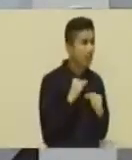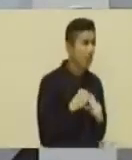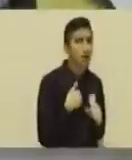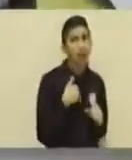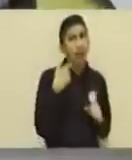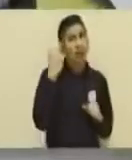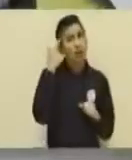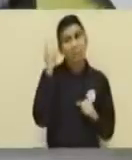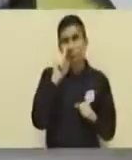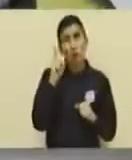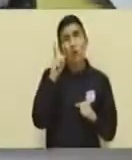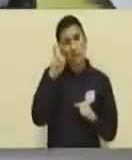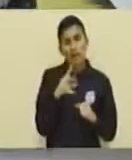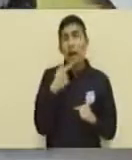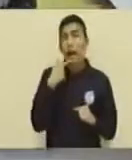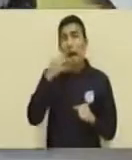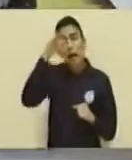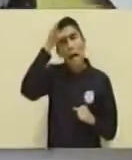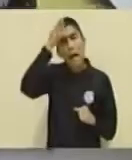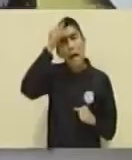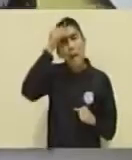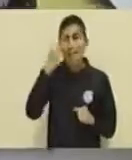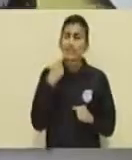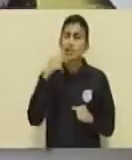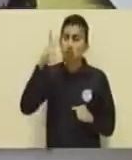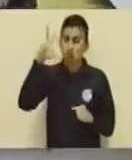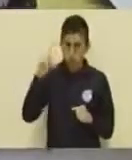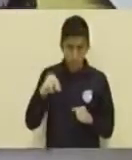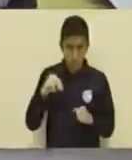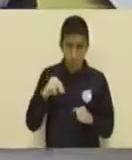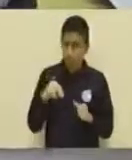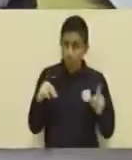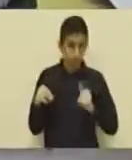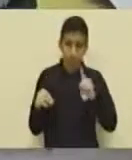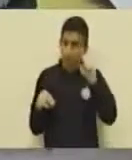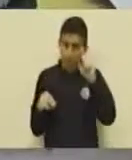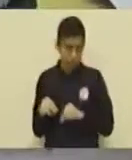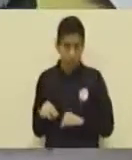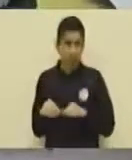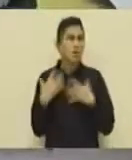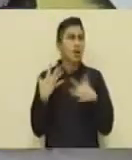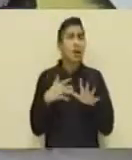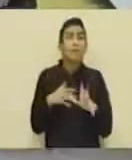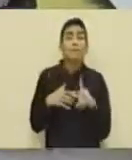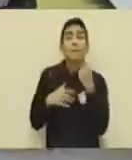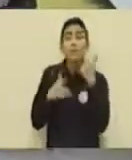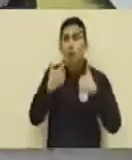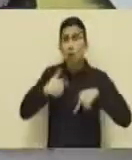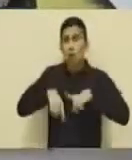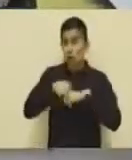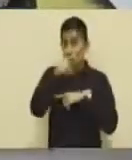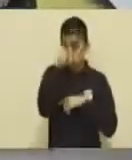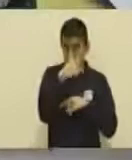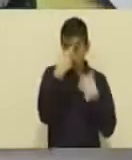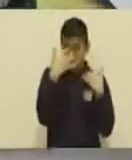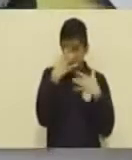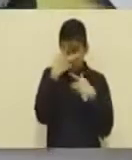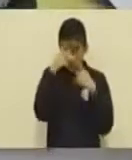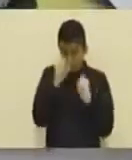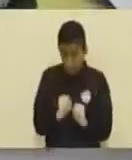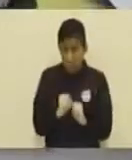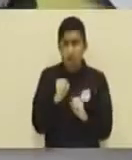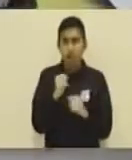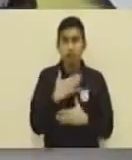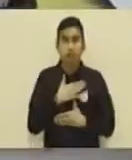nosotros mismos, por decirlo así, ¿verdad? Entonces sí, primeramente debemos de ponernos a nosotros en primer lugar y luego ya ver si